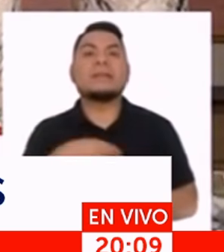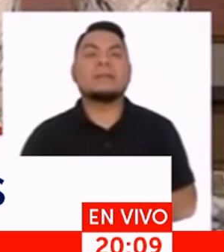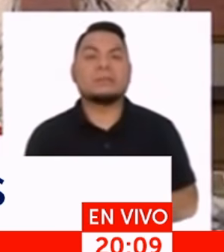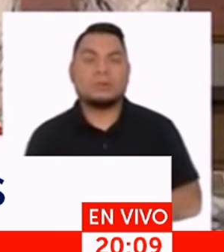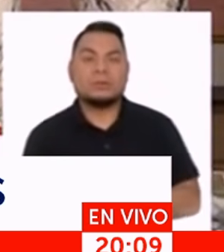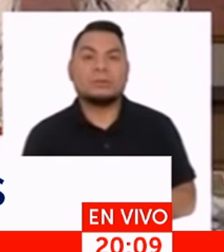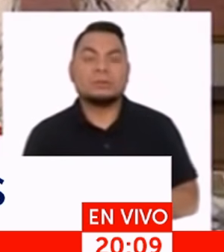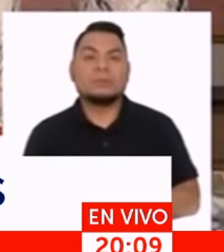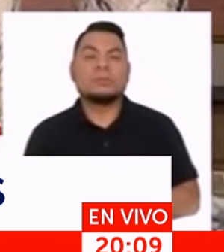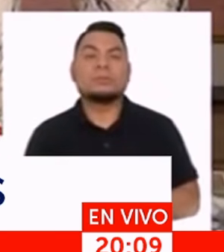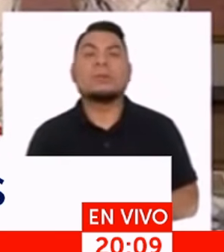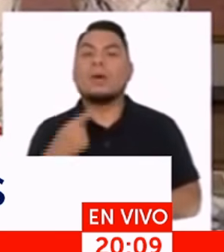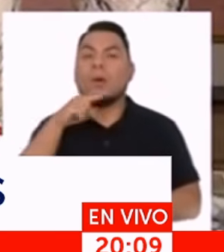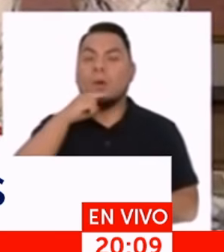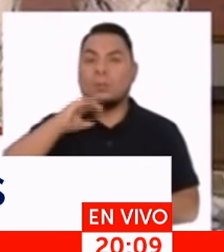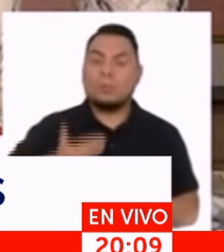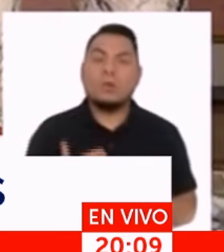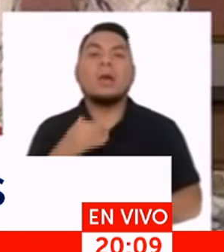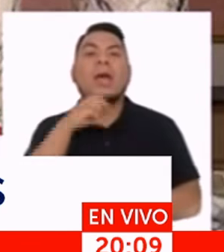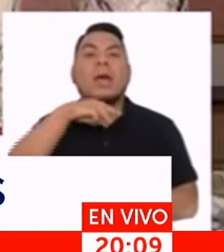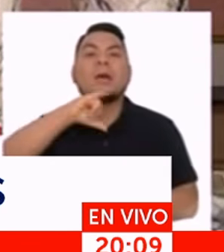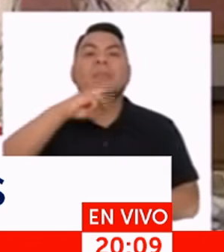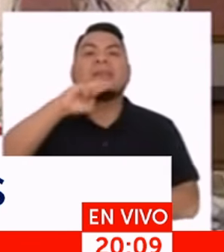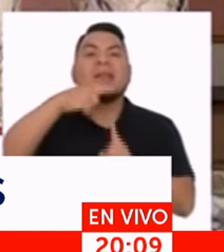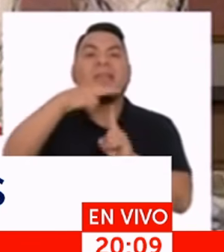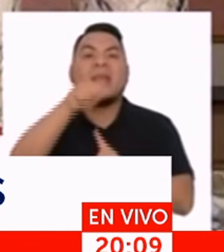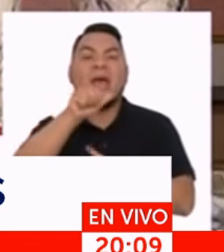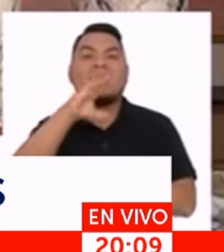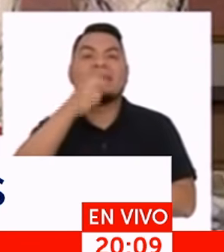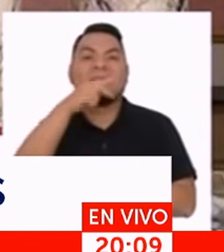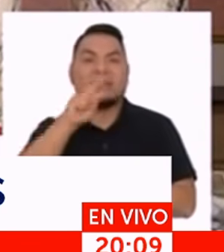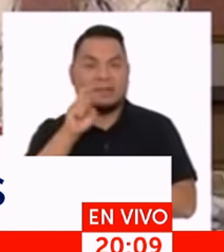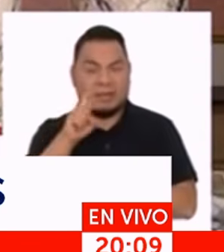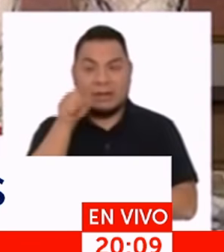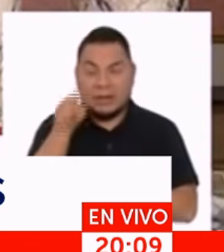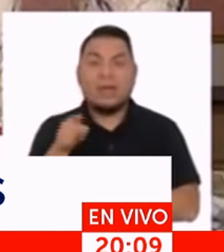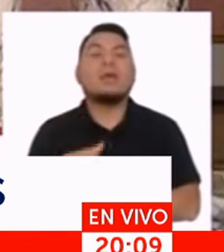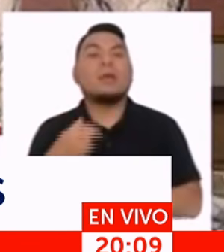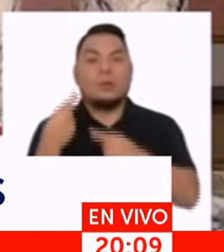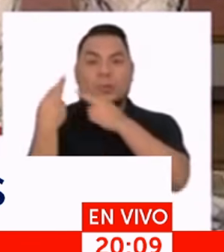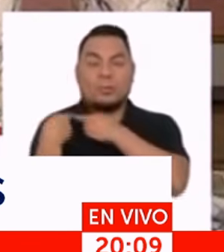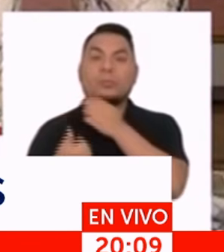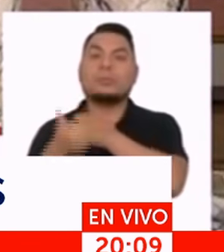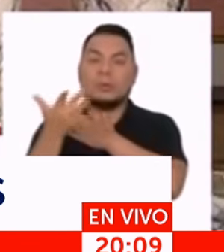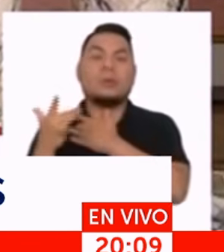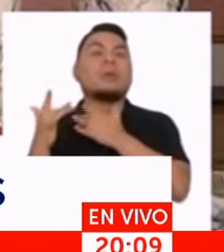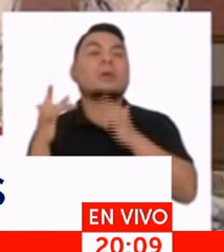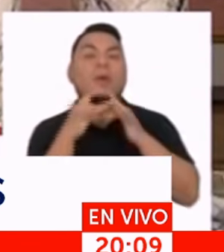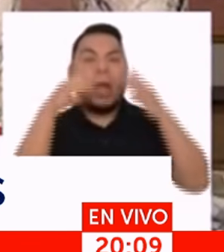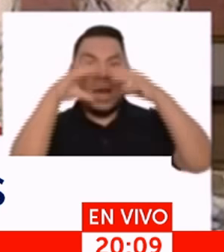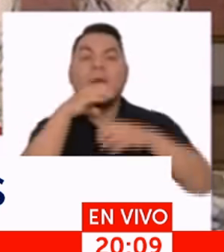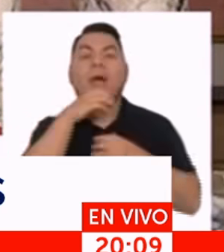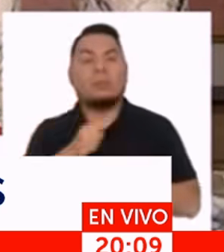Ministros a la señora Mirta Esther Vázquez Chuquilín, a cargo del Viceministro encargado de Relaciones Exteriores,